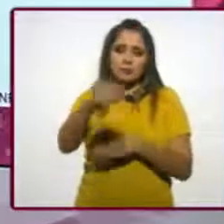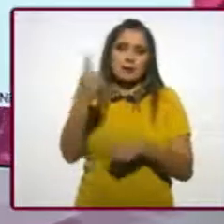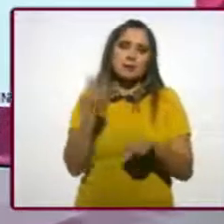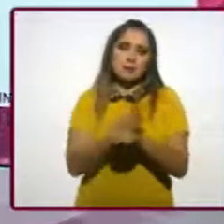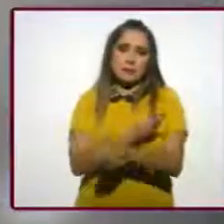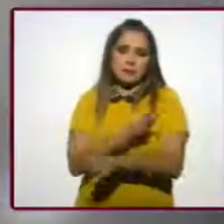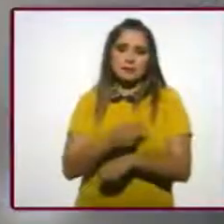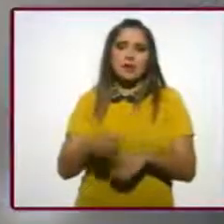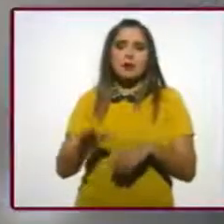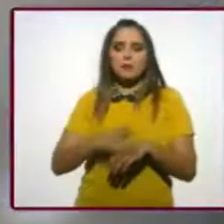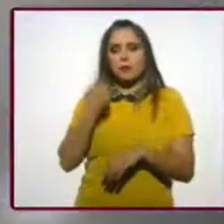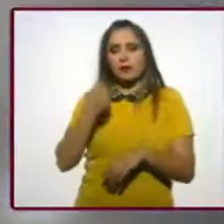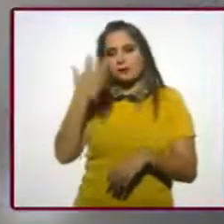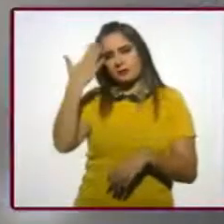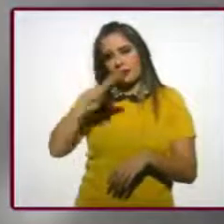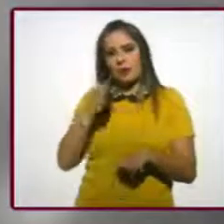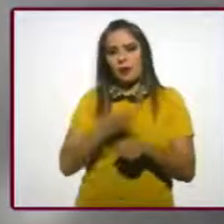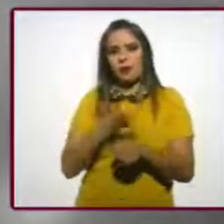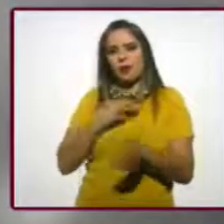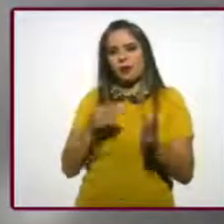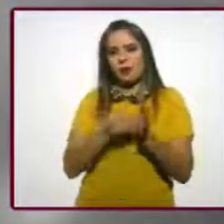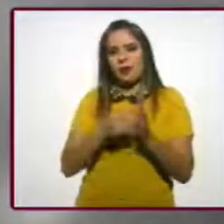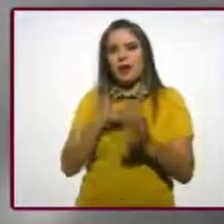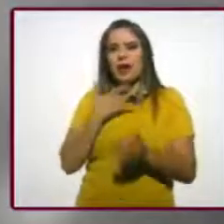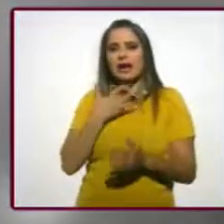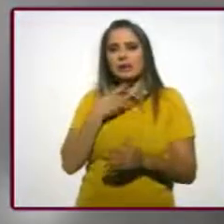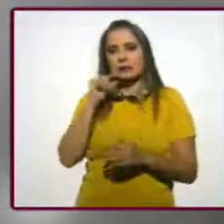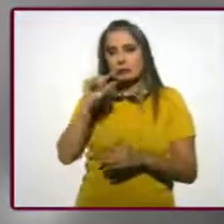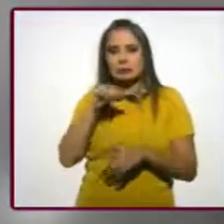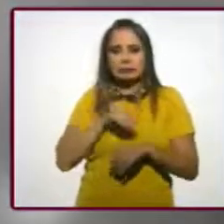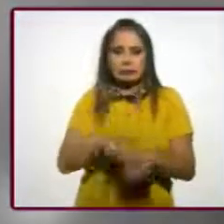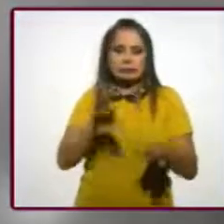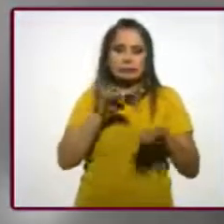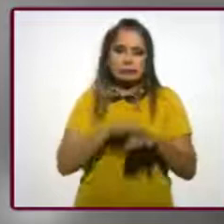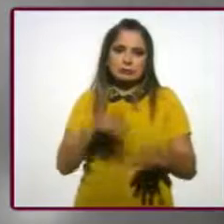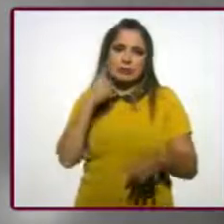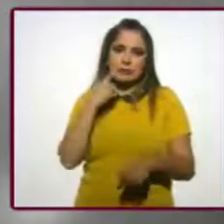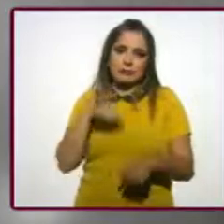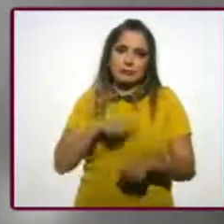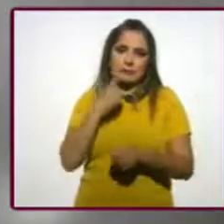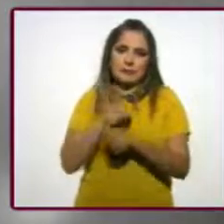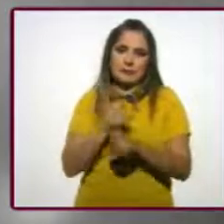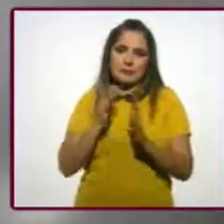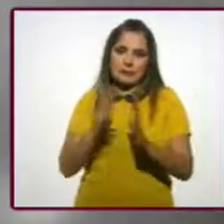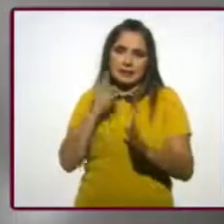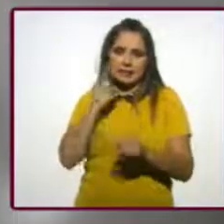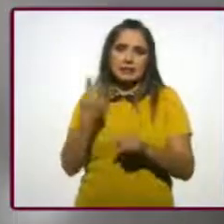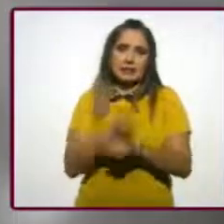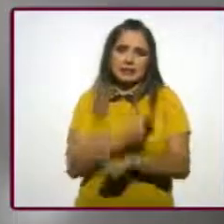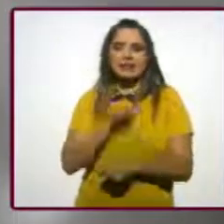porque el tema todavía está en curso. Gracias, Francisco Agutis. Este es el primer round. Estamos en Parametría. Gracias, al contrario, un gusto.